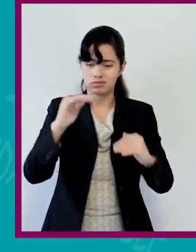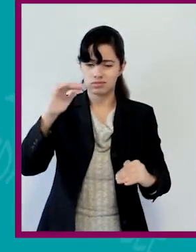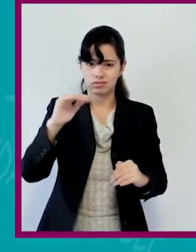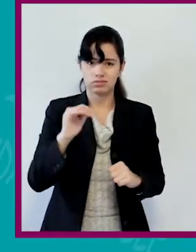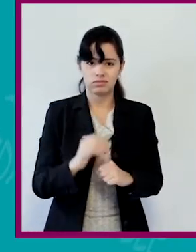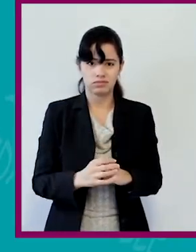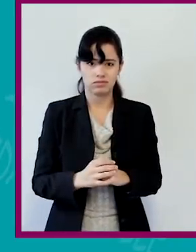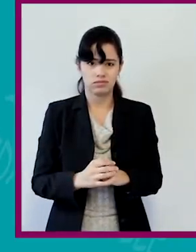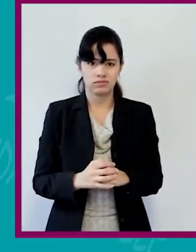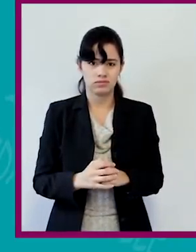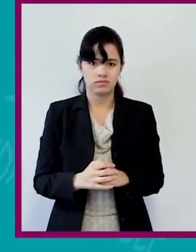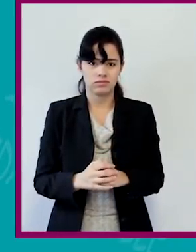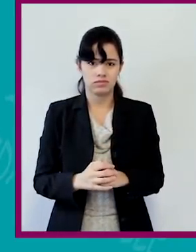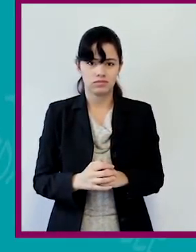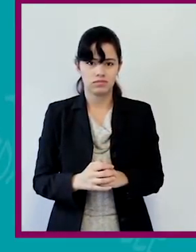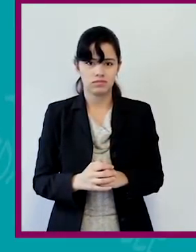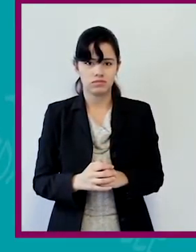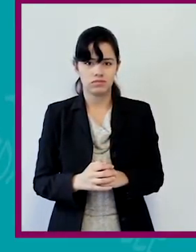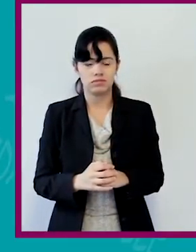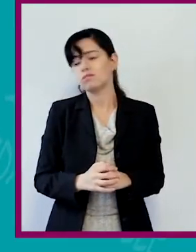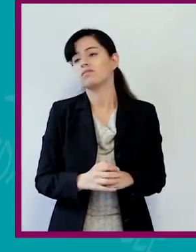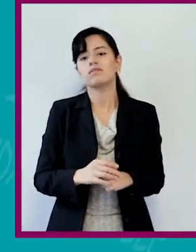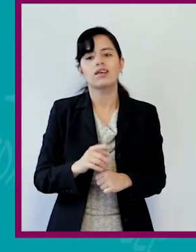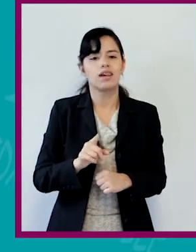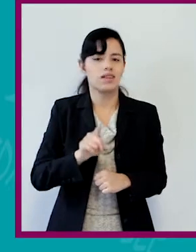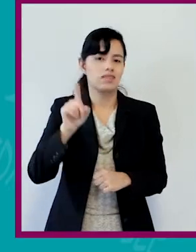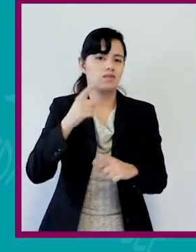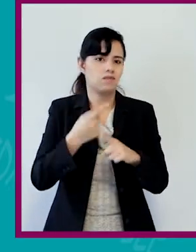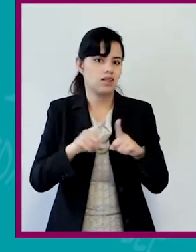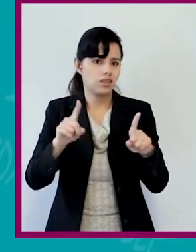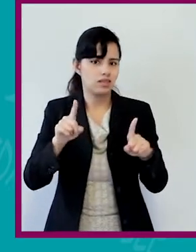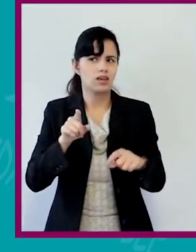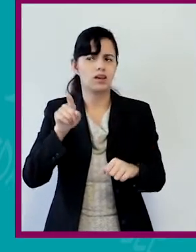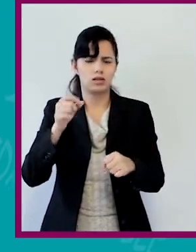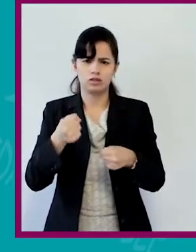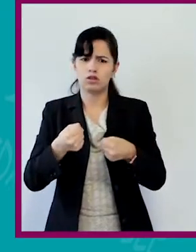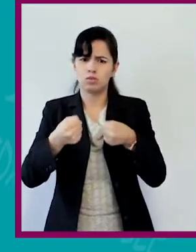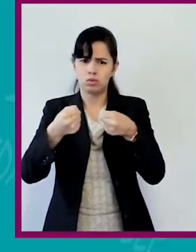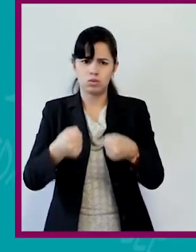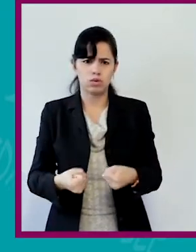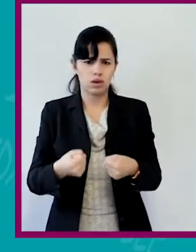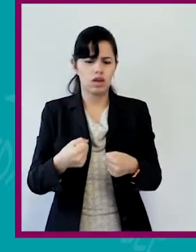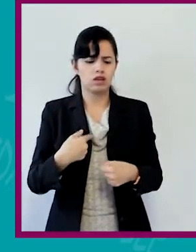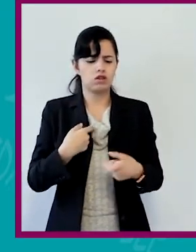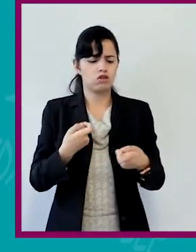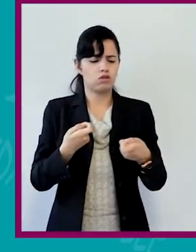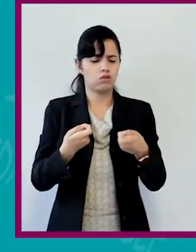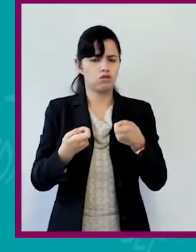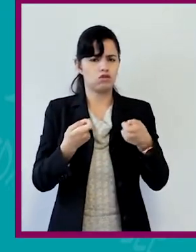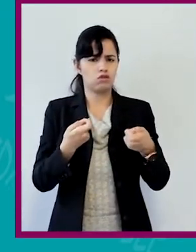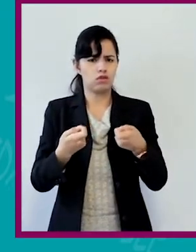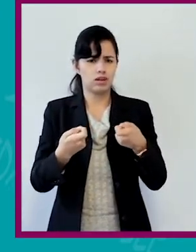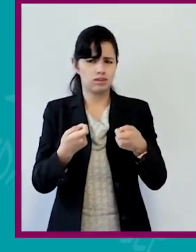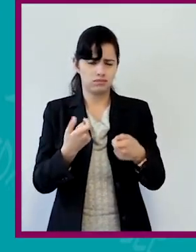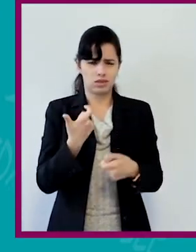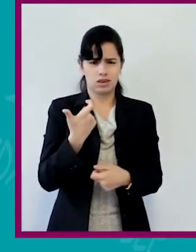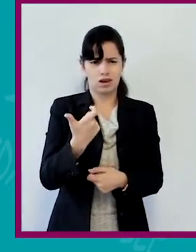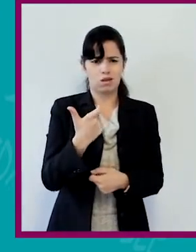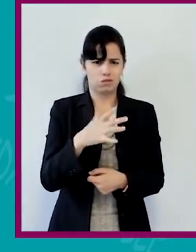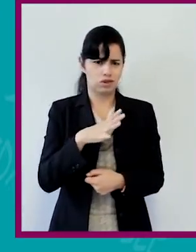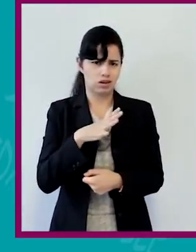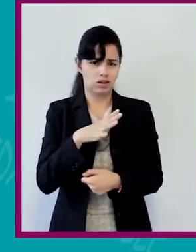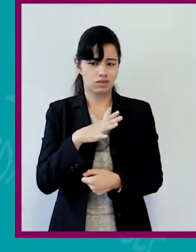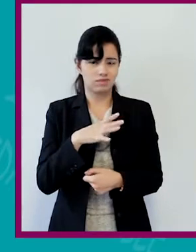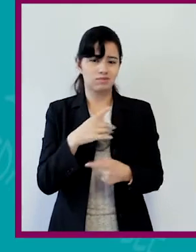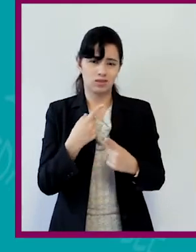sí, pero es personas seguras, muy echadas para adelante,